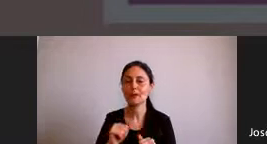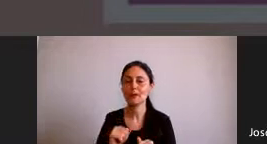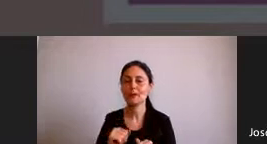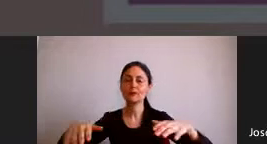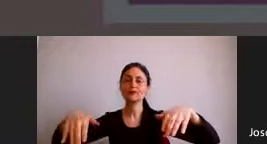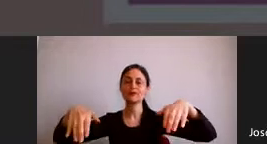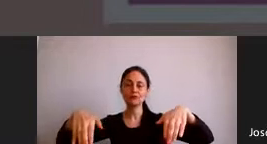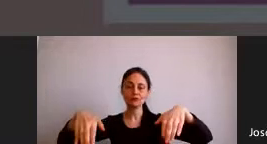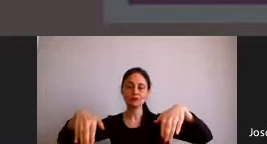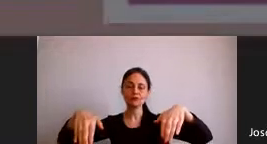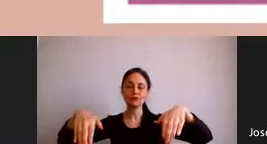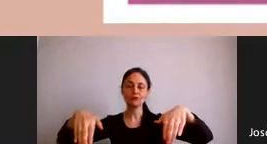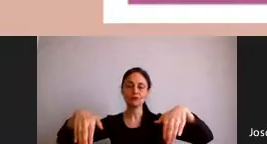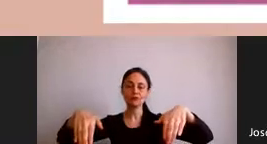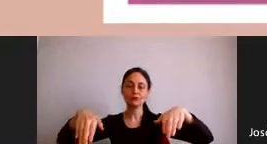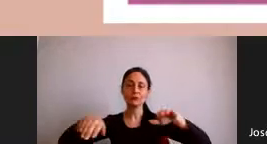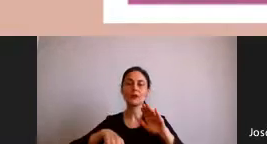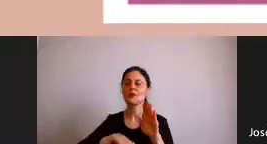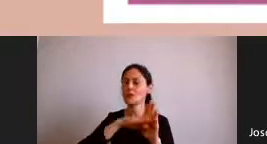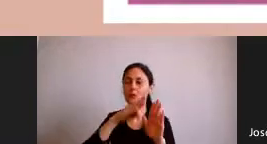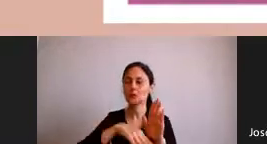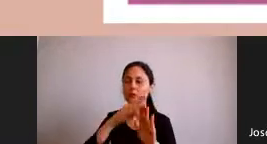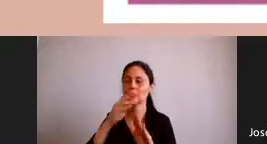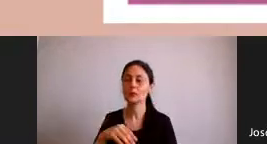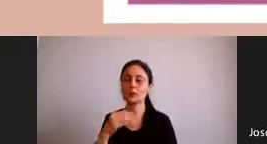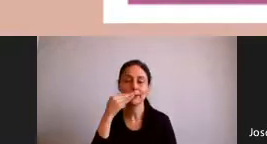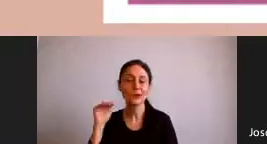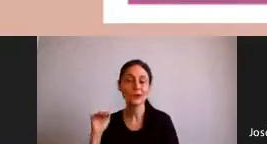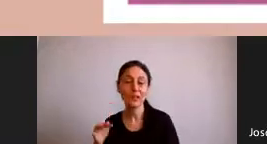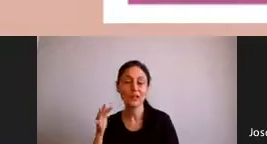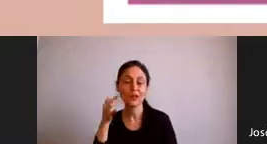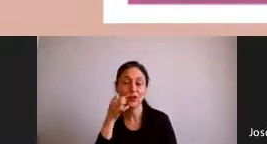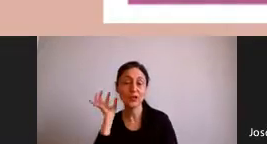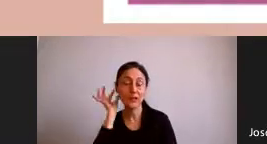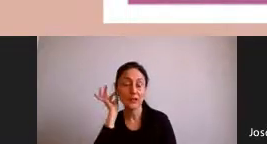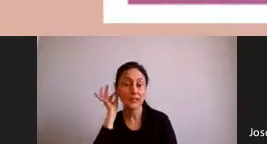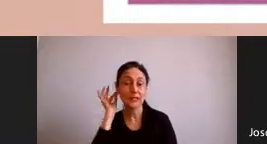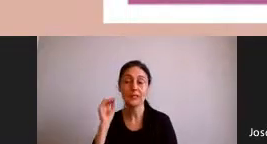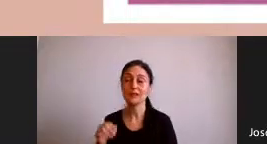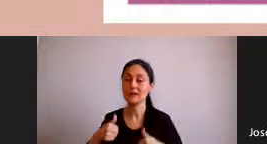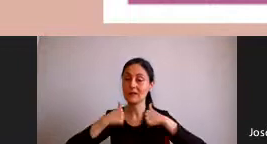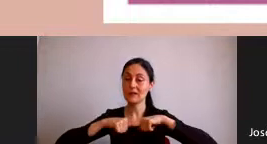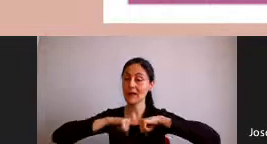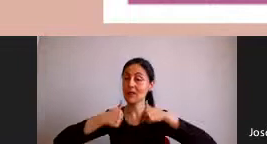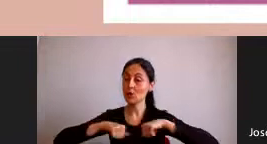en nuestra población, principalmente en niños, niñas y adolescentes.